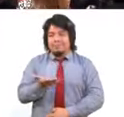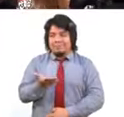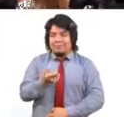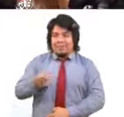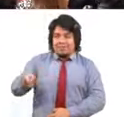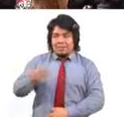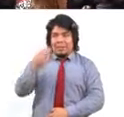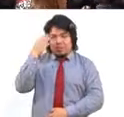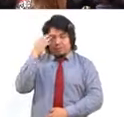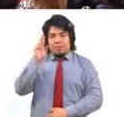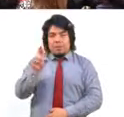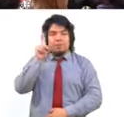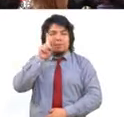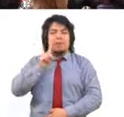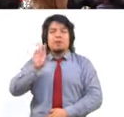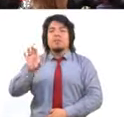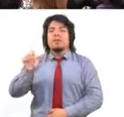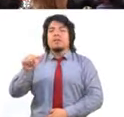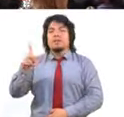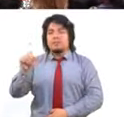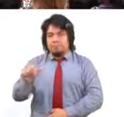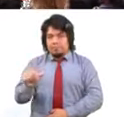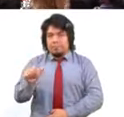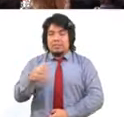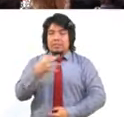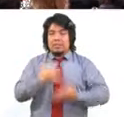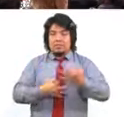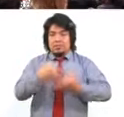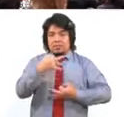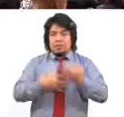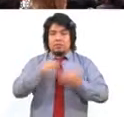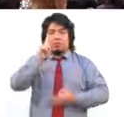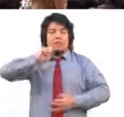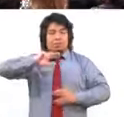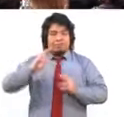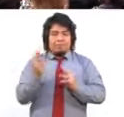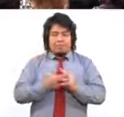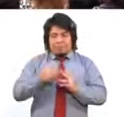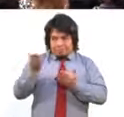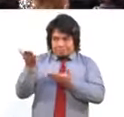acto de la maestra Brenda Celina Bazán Varela, fiscal de feminicidios. Bienvenida.